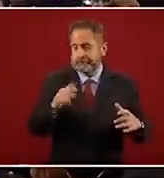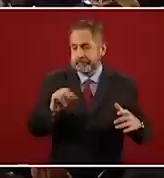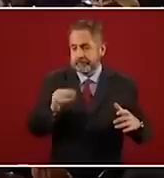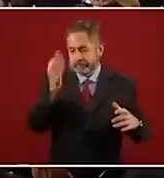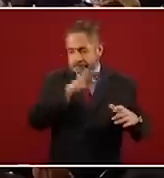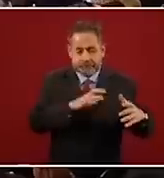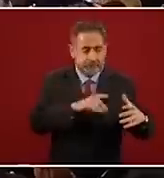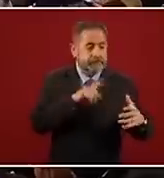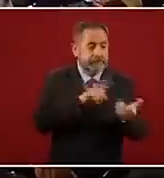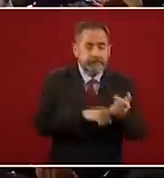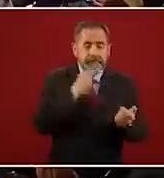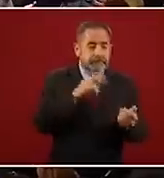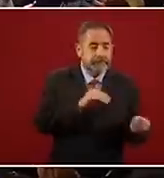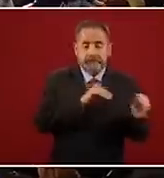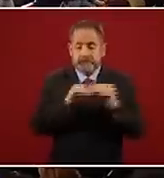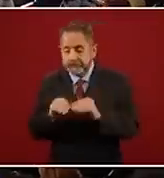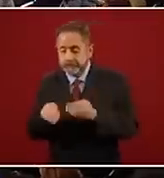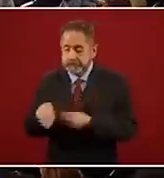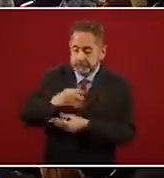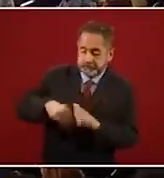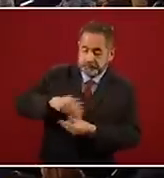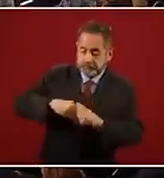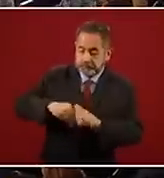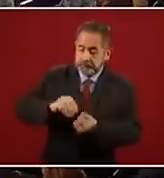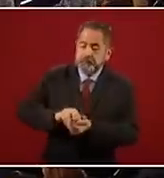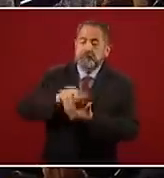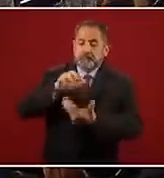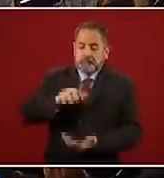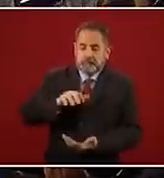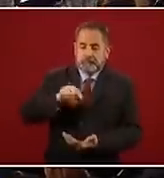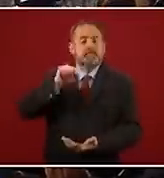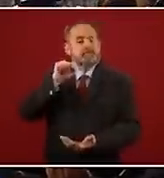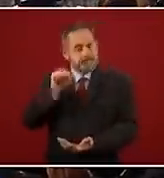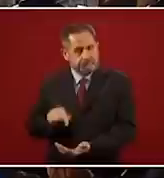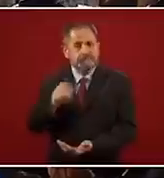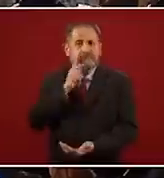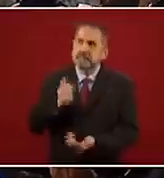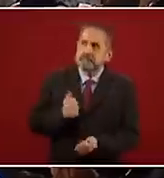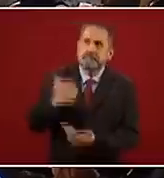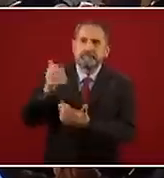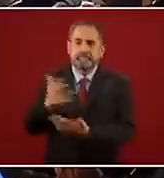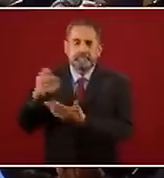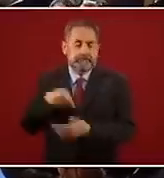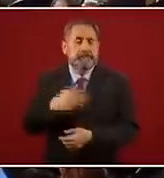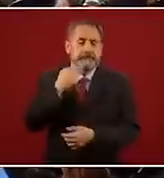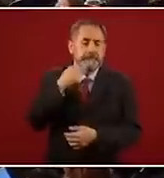se usa para la mezcla y desde luego que para nuestras refinerías,